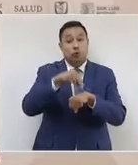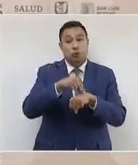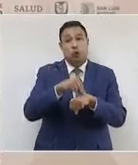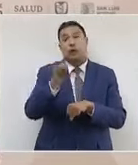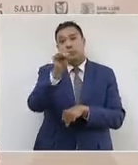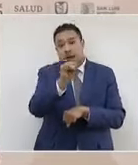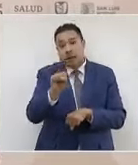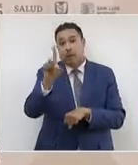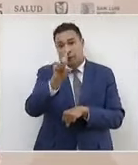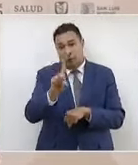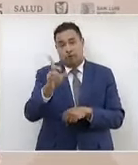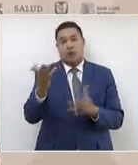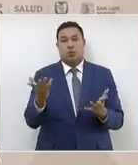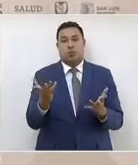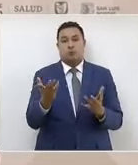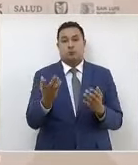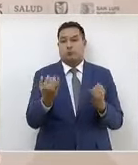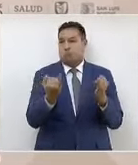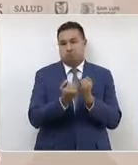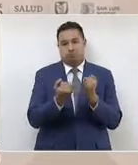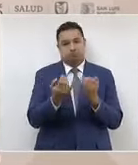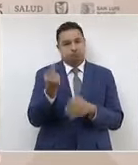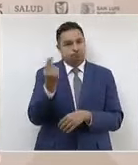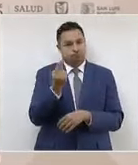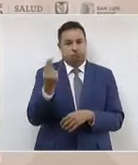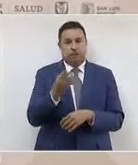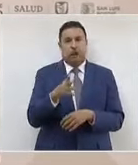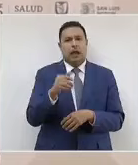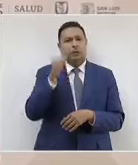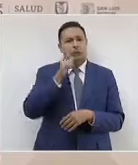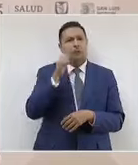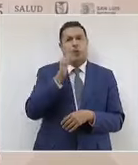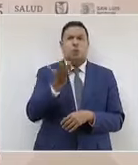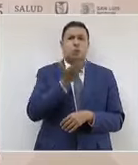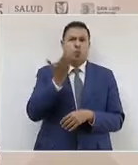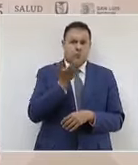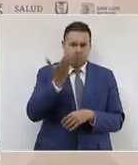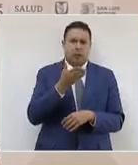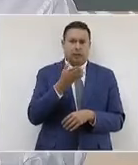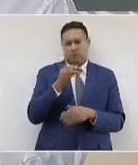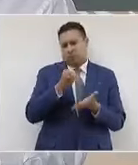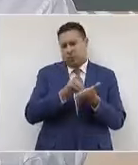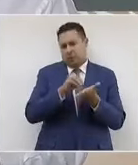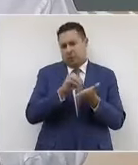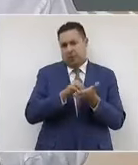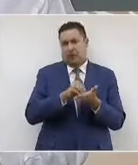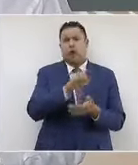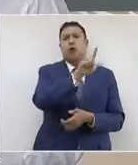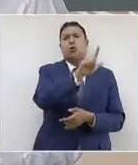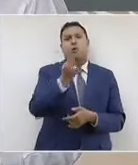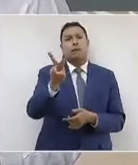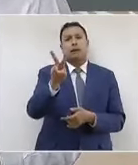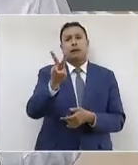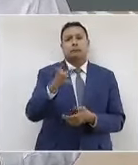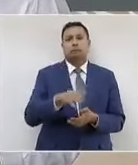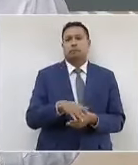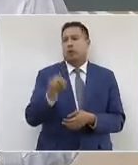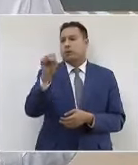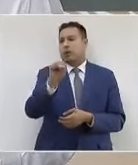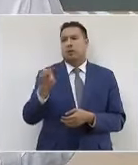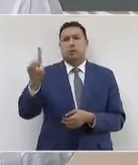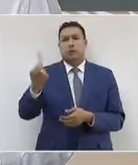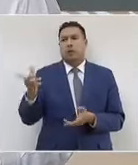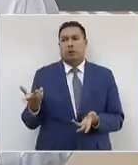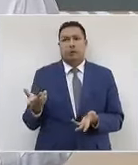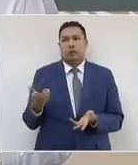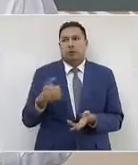semana. Nada más había médicos, o hay todavía, de lunes a viernes. La gente no